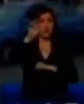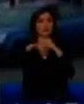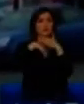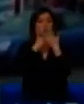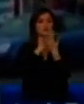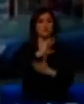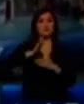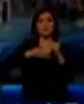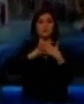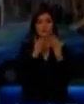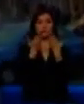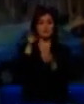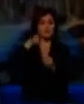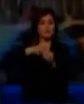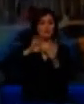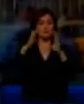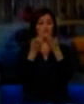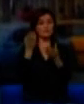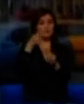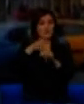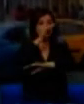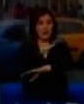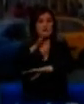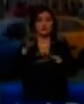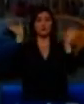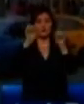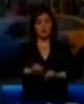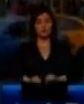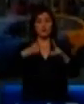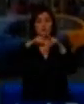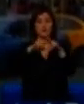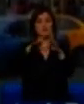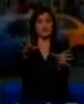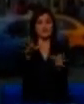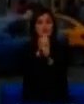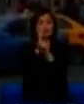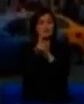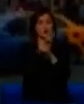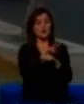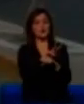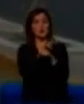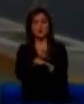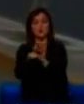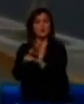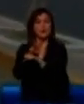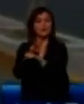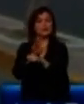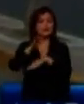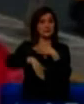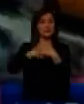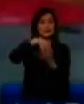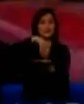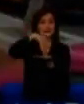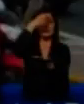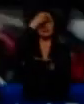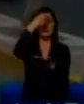la reanudación a la asistencia a clases a los centros educativos y se comenzará a realizar inspecciones de viviendas y centros